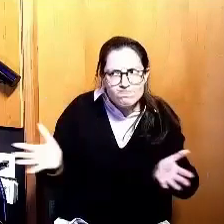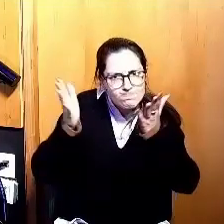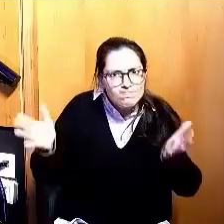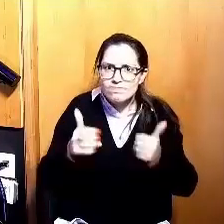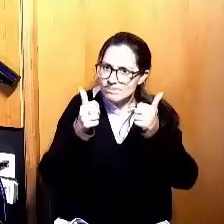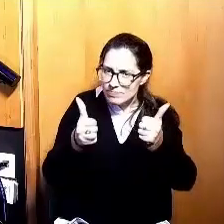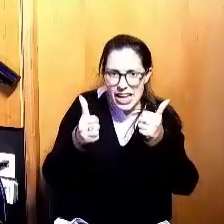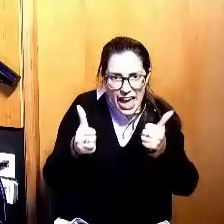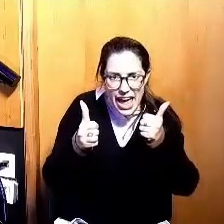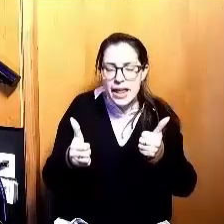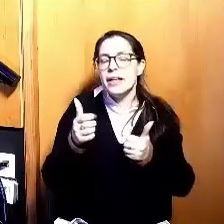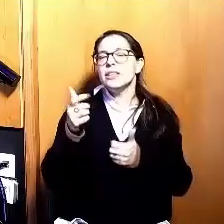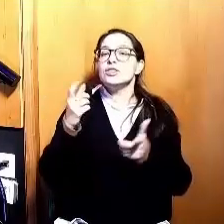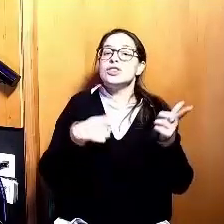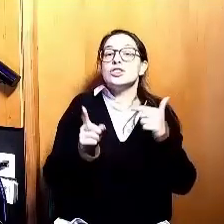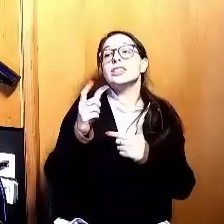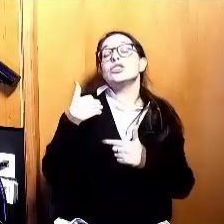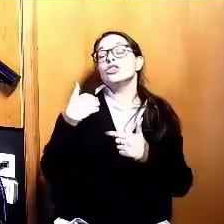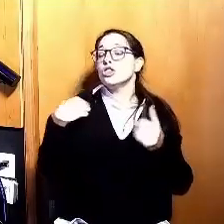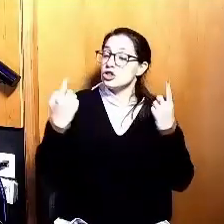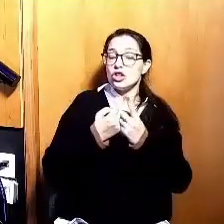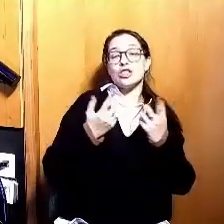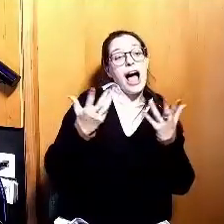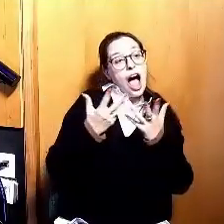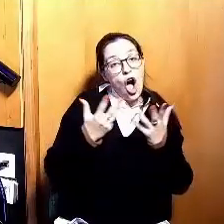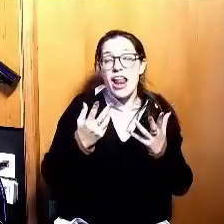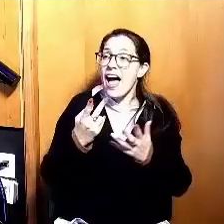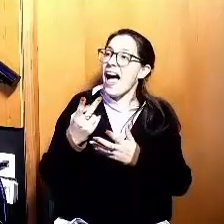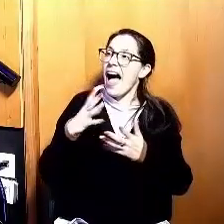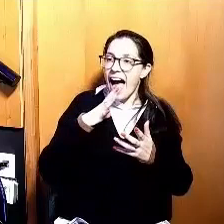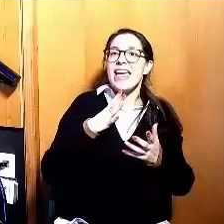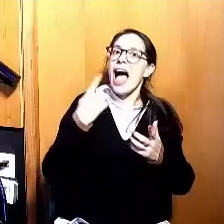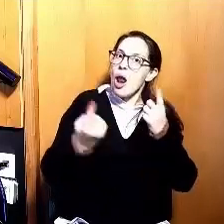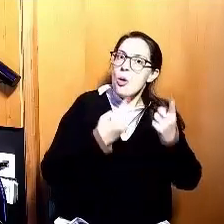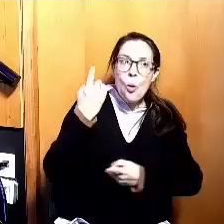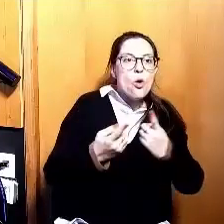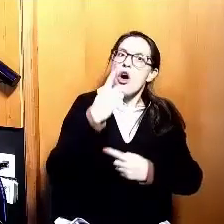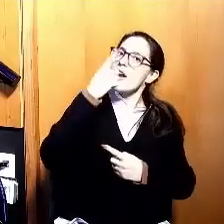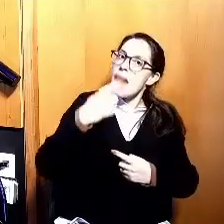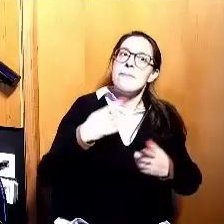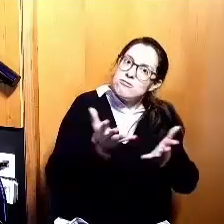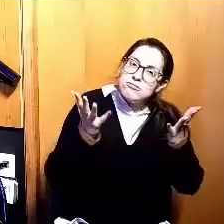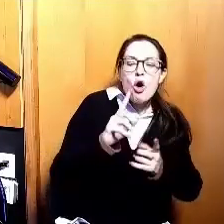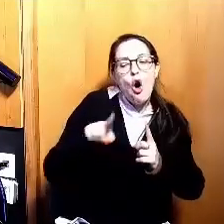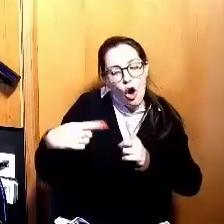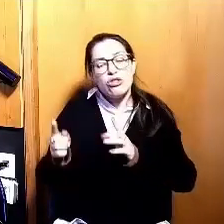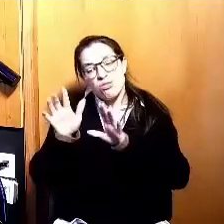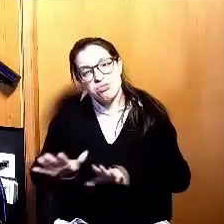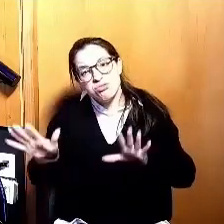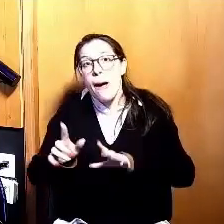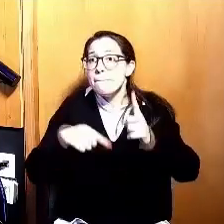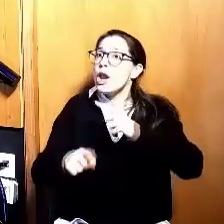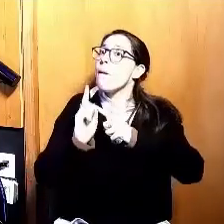los gobiernos federales no. Entonces, estamos viendo como diferentes velocidades en la agenda en quizás el mismo